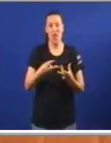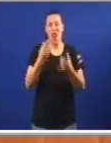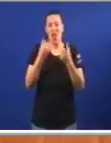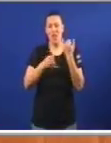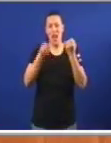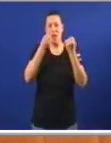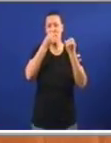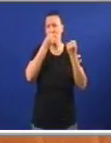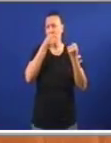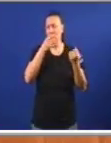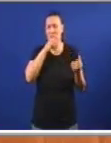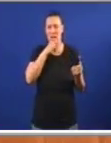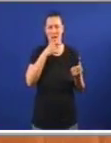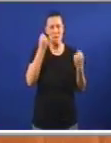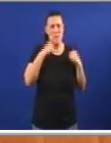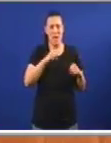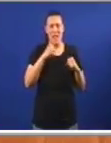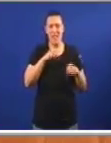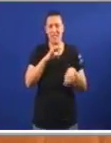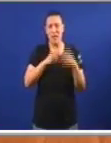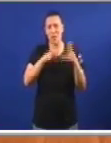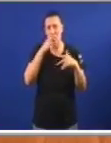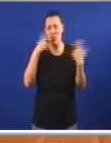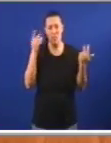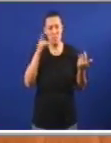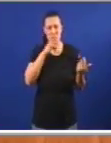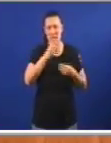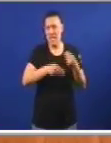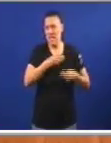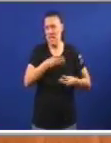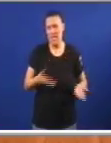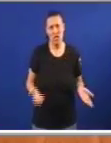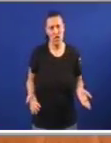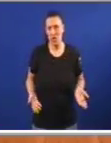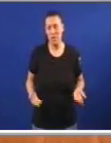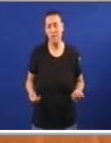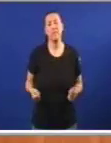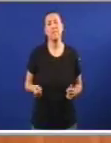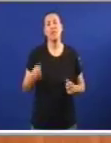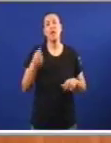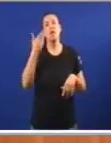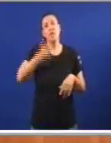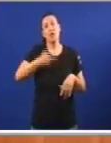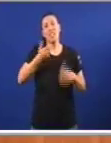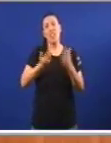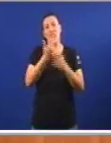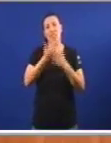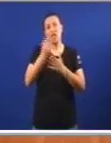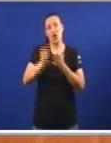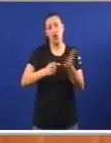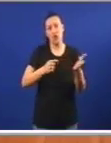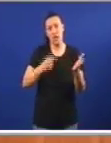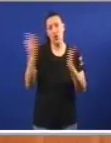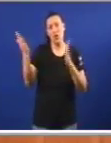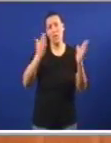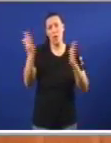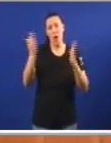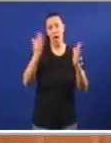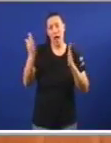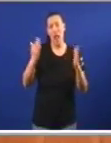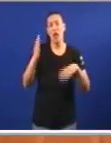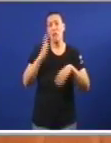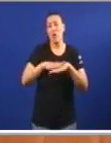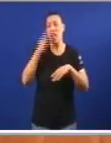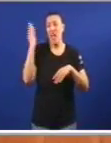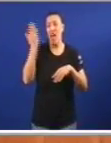empresariais máis escravas na administración pública. A temporalidade tamén é un factor grave que afecta non só ás persoas